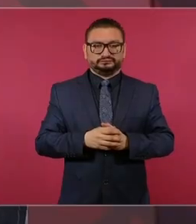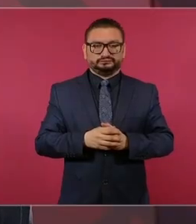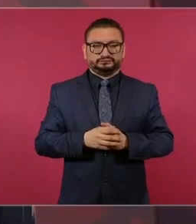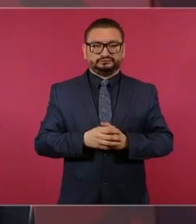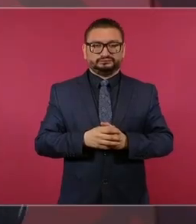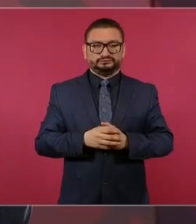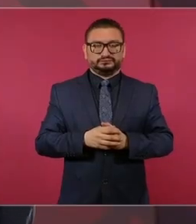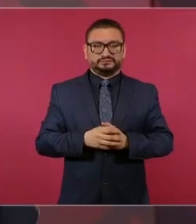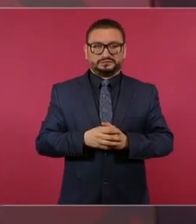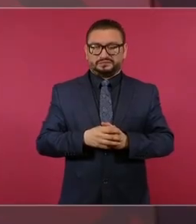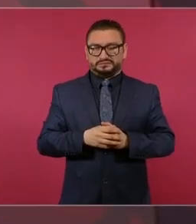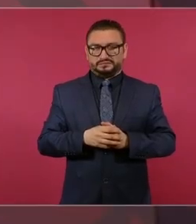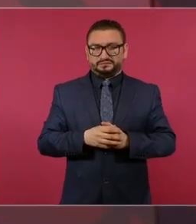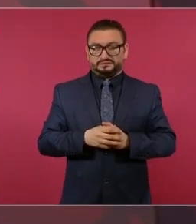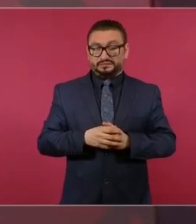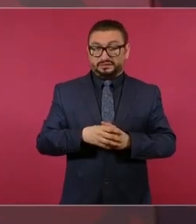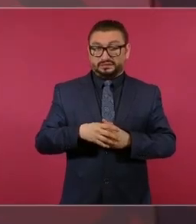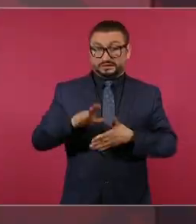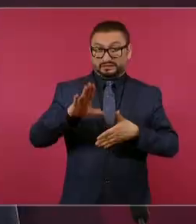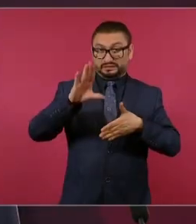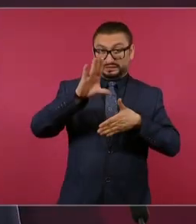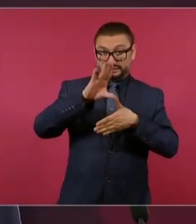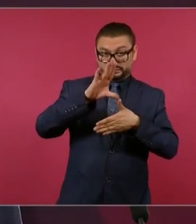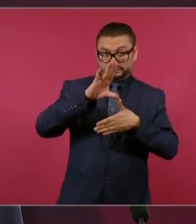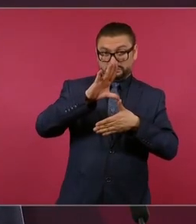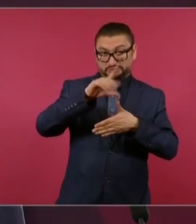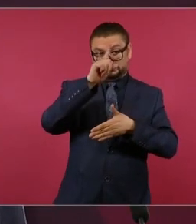en América y en el mundo,